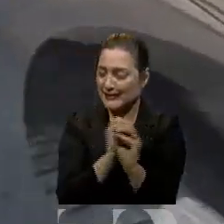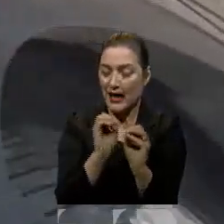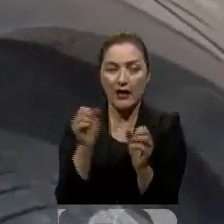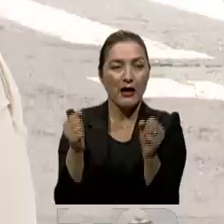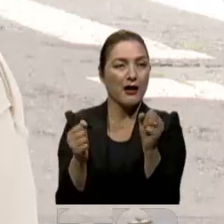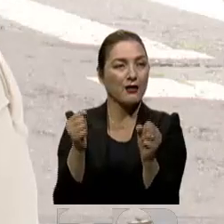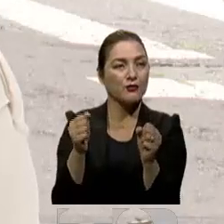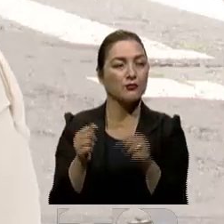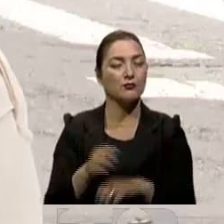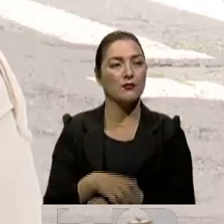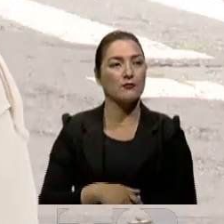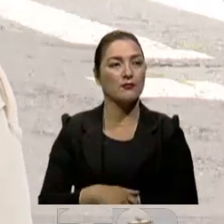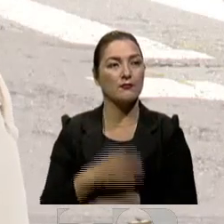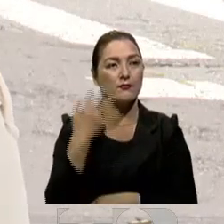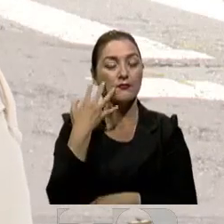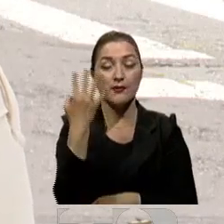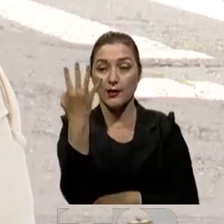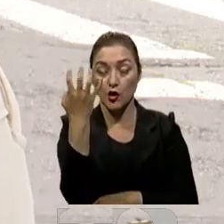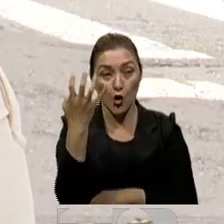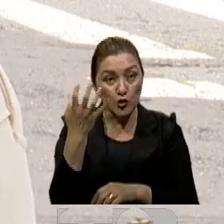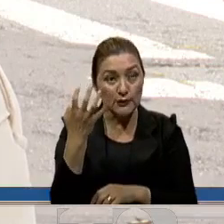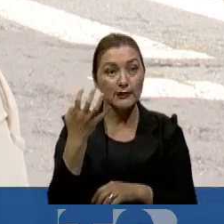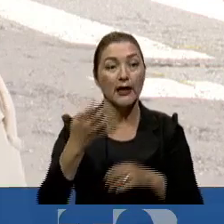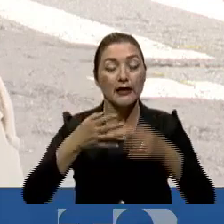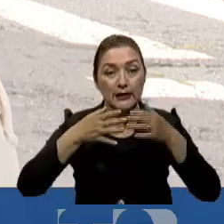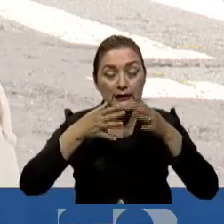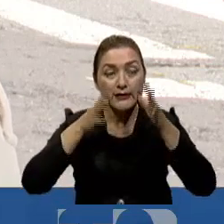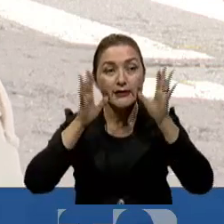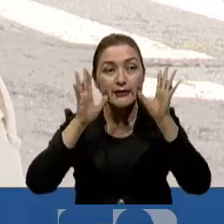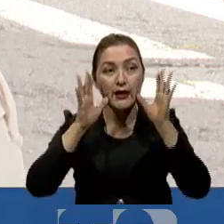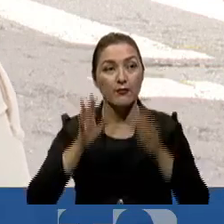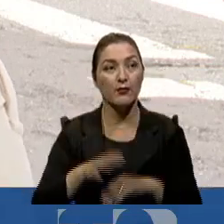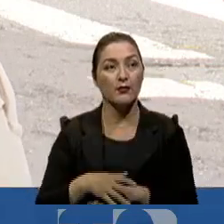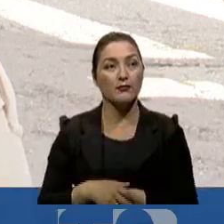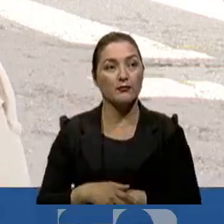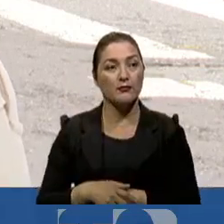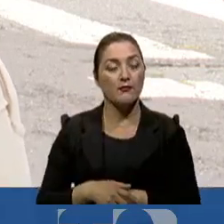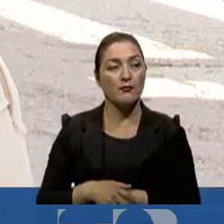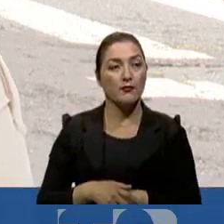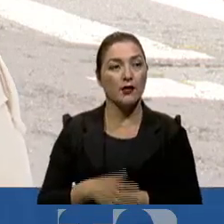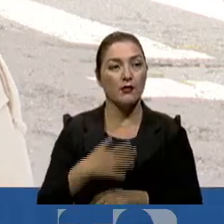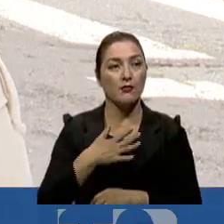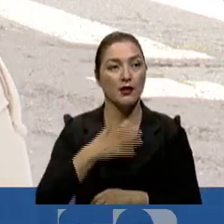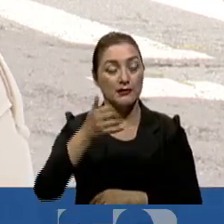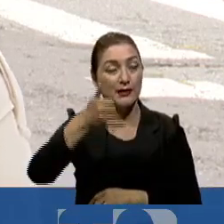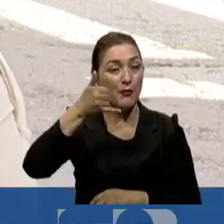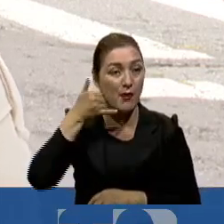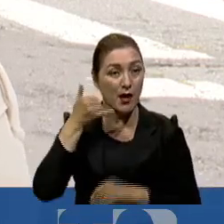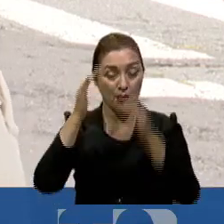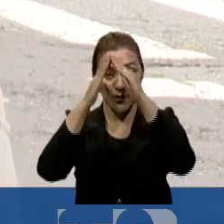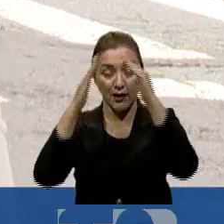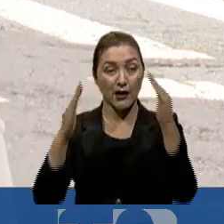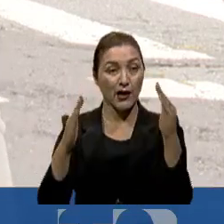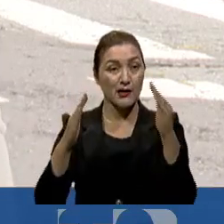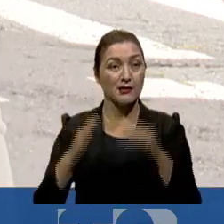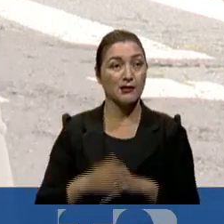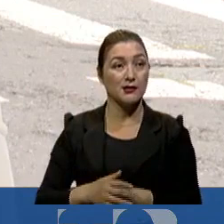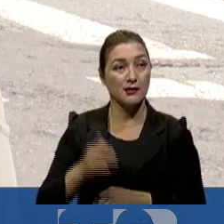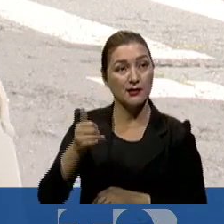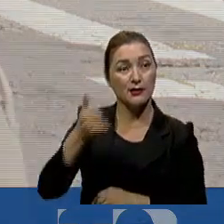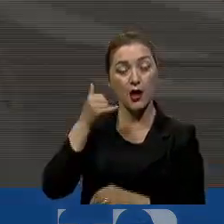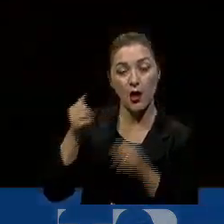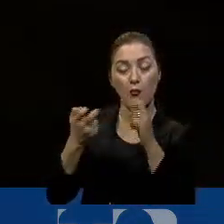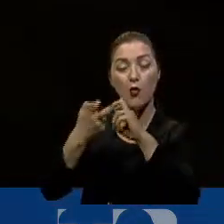del vehículo. El 14 de diciembre recibí una llamada a mi domicilio. Un señor muy nervioso me dijo que estaba teniendo inconvenientes con